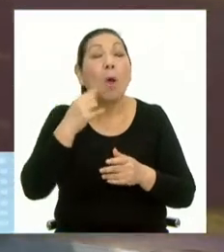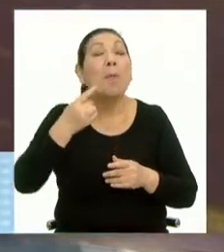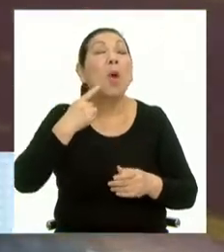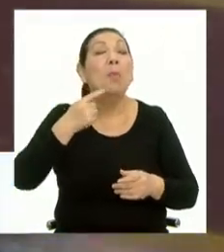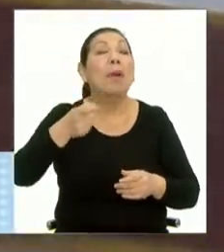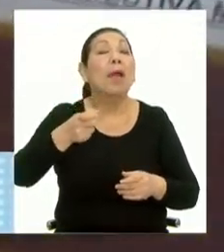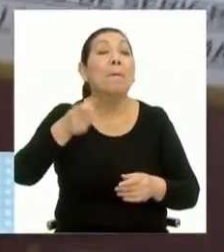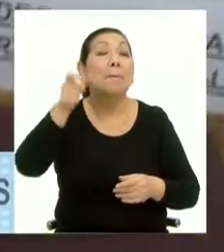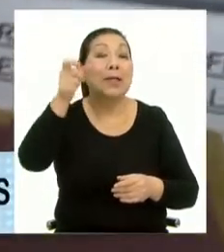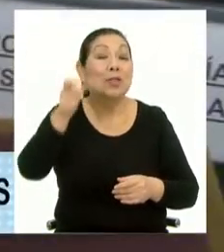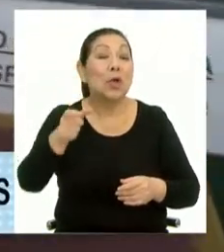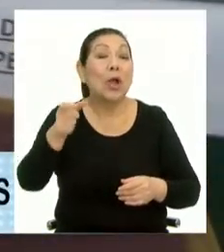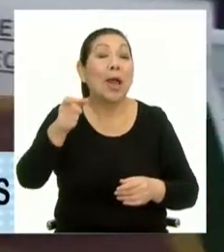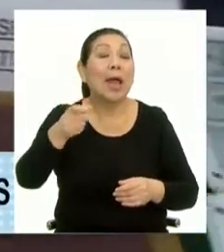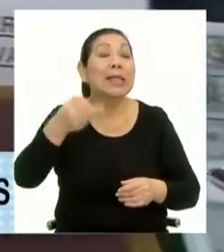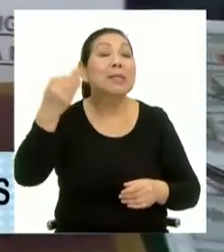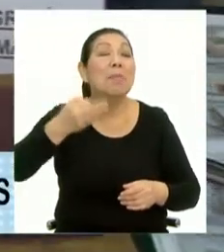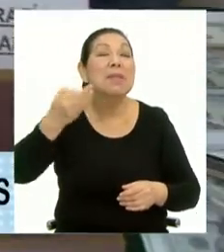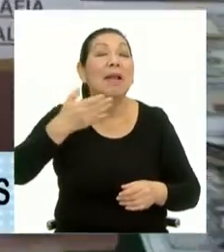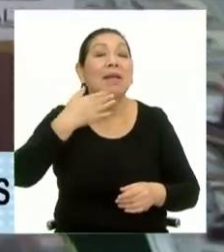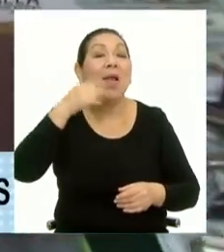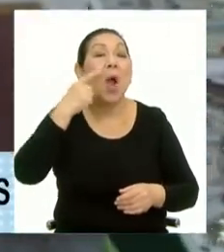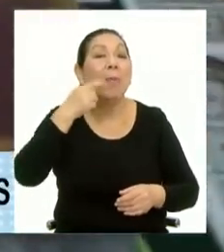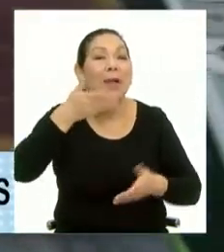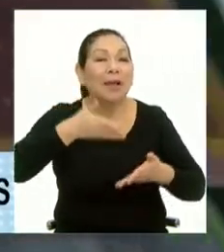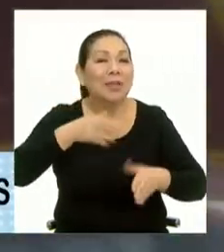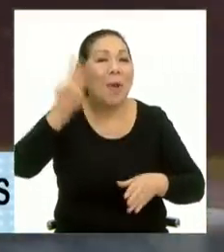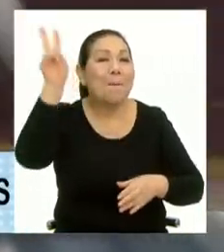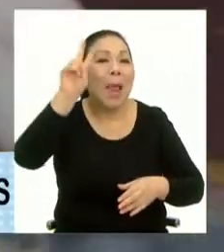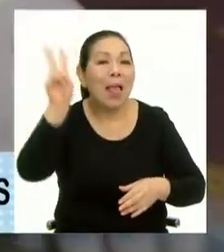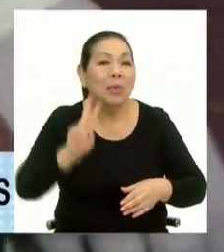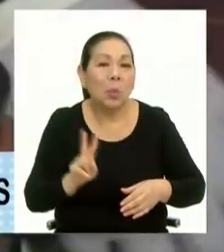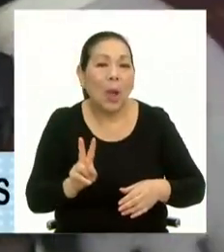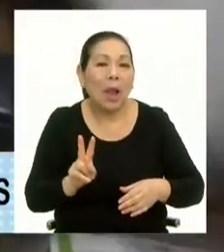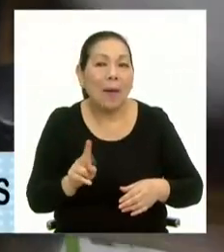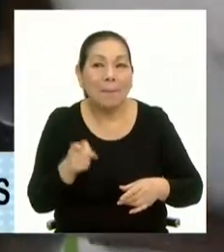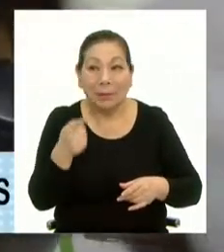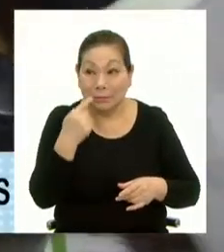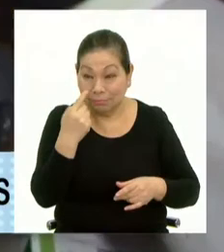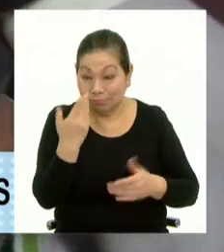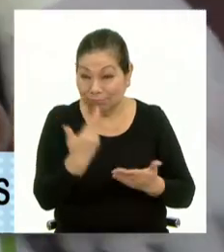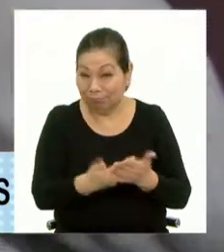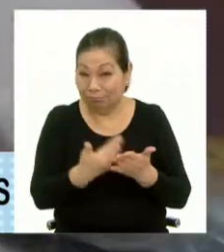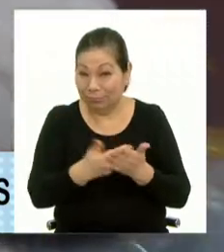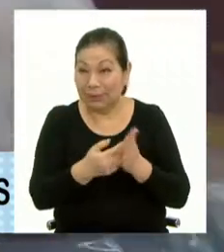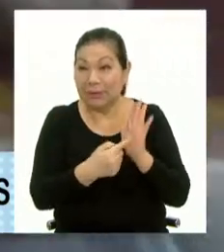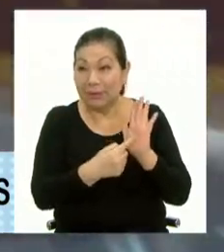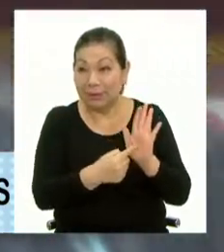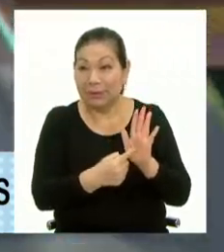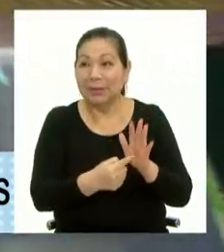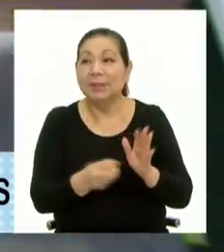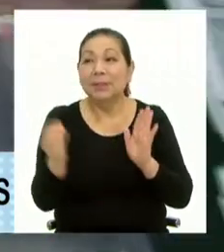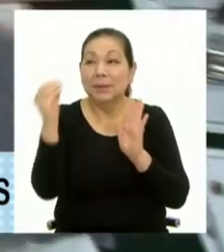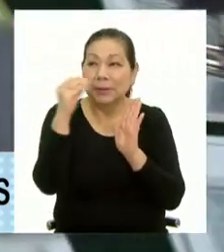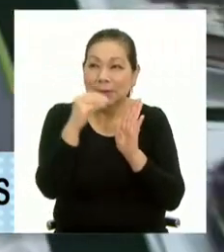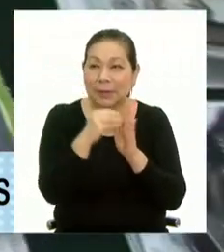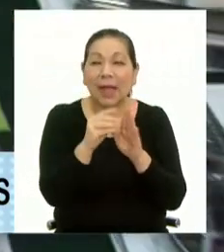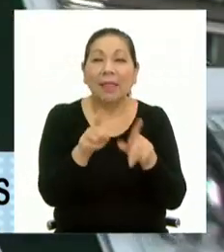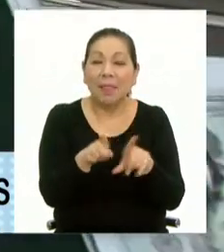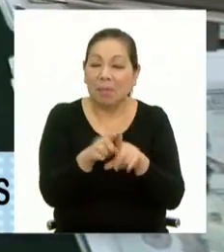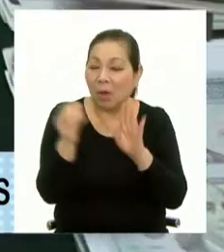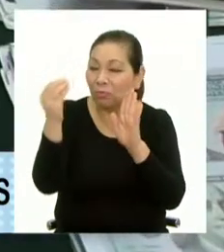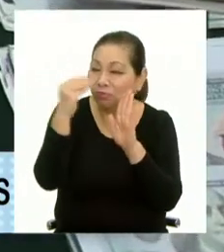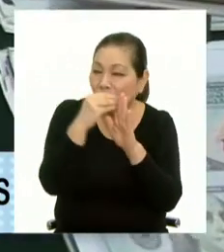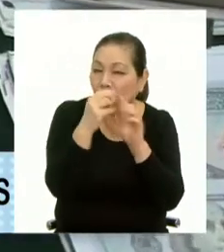viene las barras de seguridad que le van a poner acá. Ahí están las barras. Estas son las barras. Asimismo, dentro de este billete viene también esto de acá, que también le